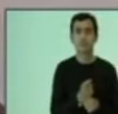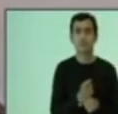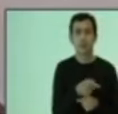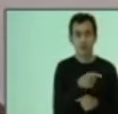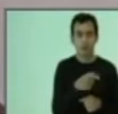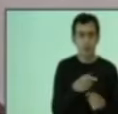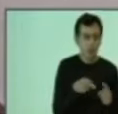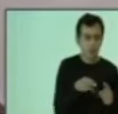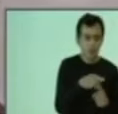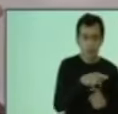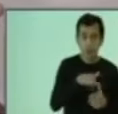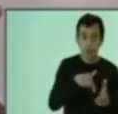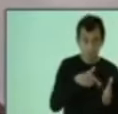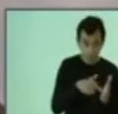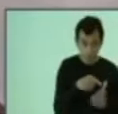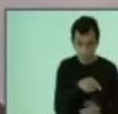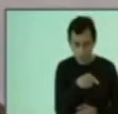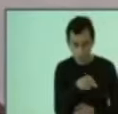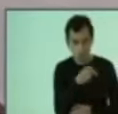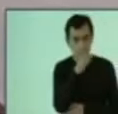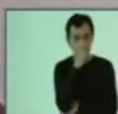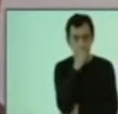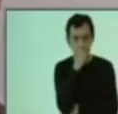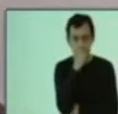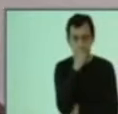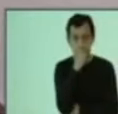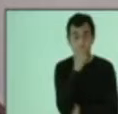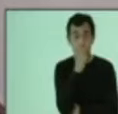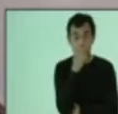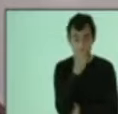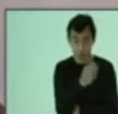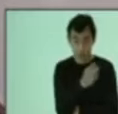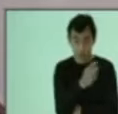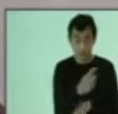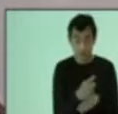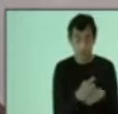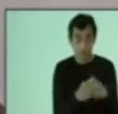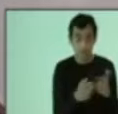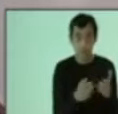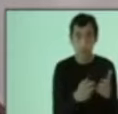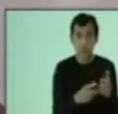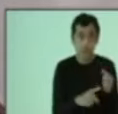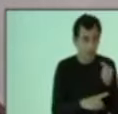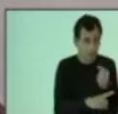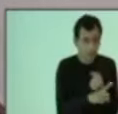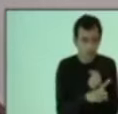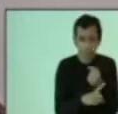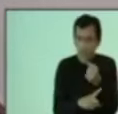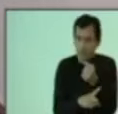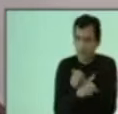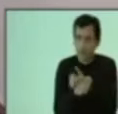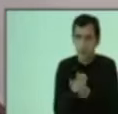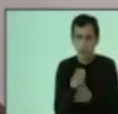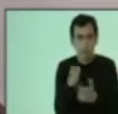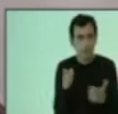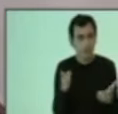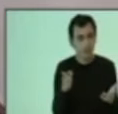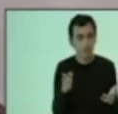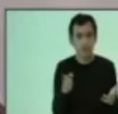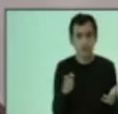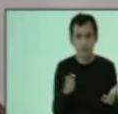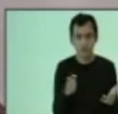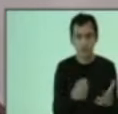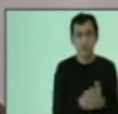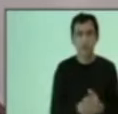zona conurbada y que obviamente que nos afecta a uno y a otro lo que le pase